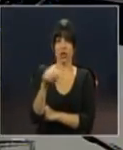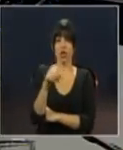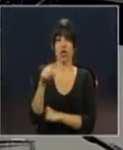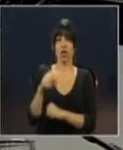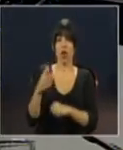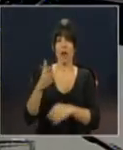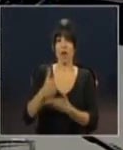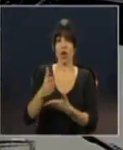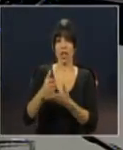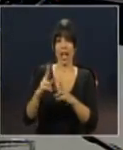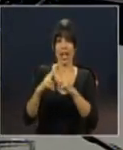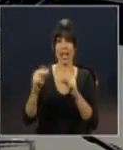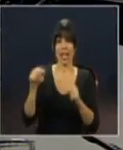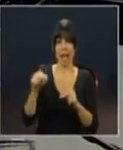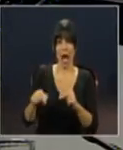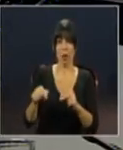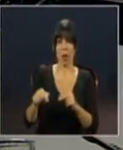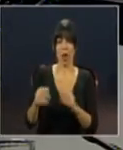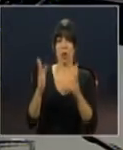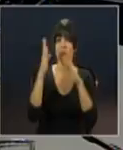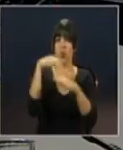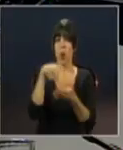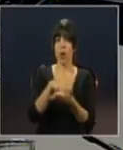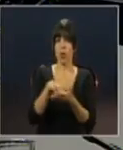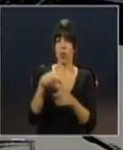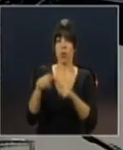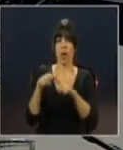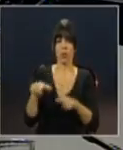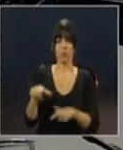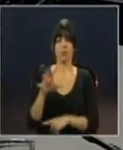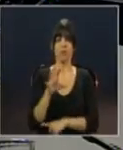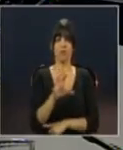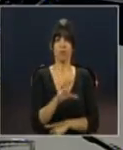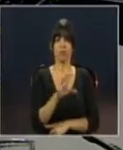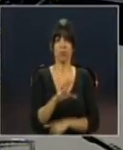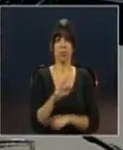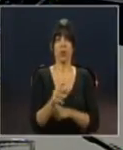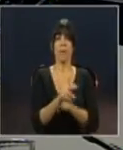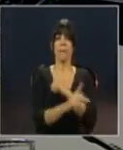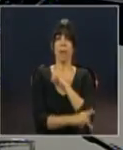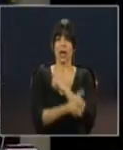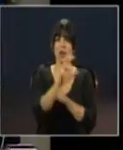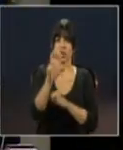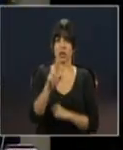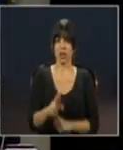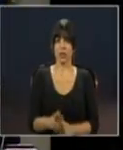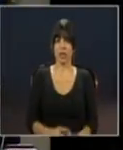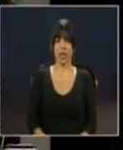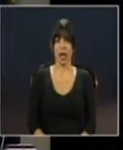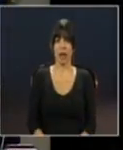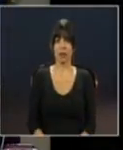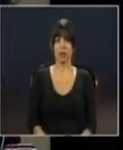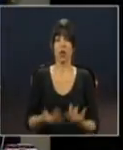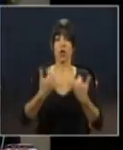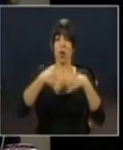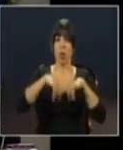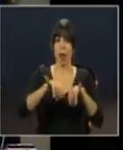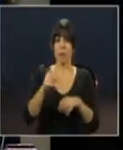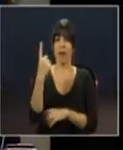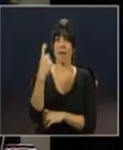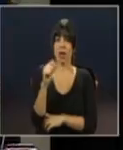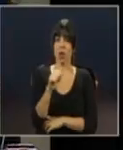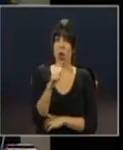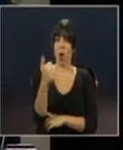con Nicaragua, es indisputablemente territorio soberano de la República de Costa Rica. Todavía está pendiente